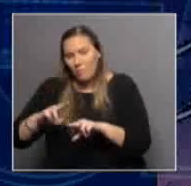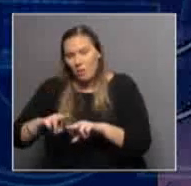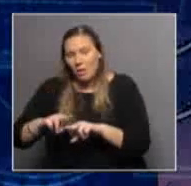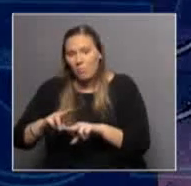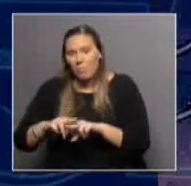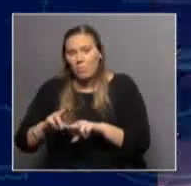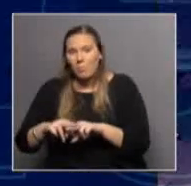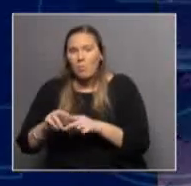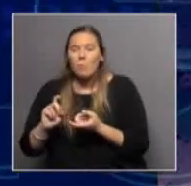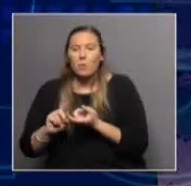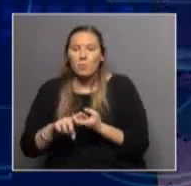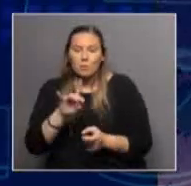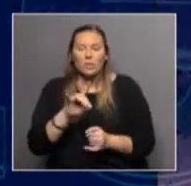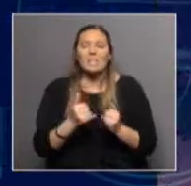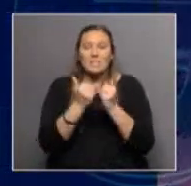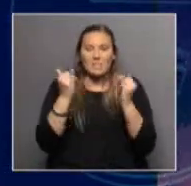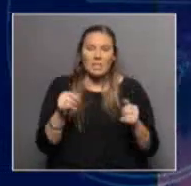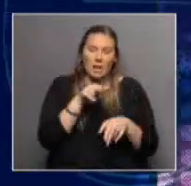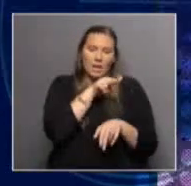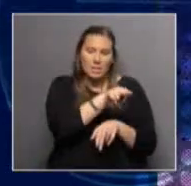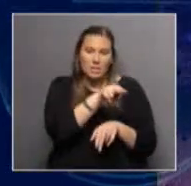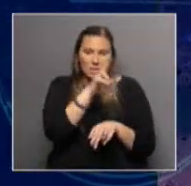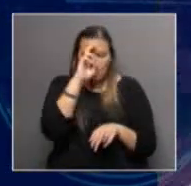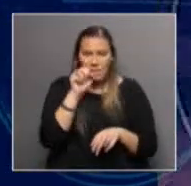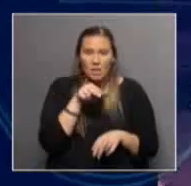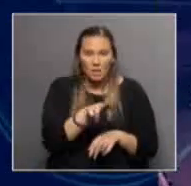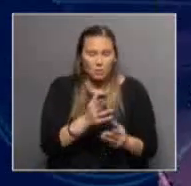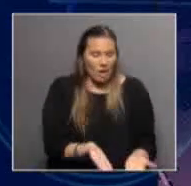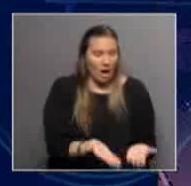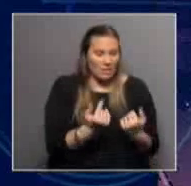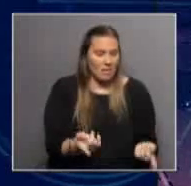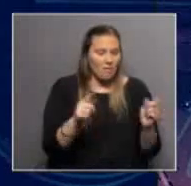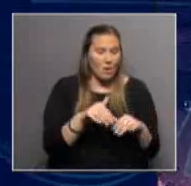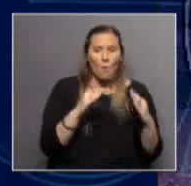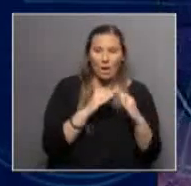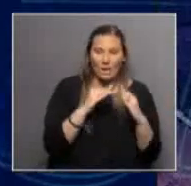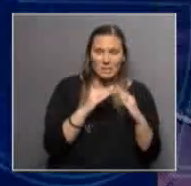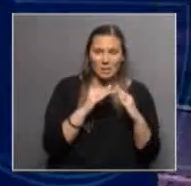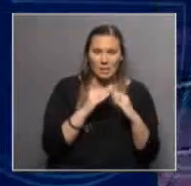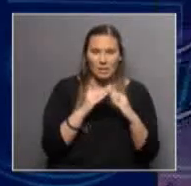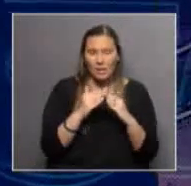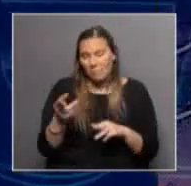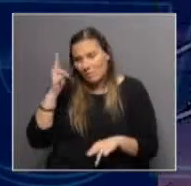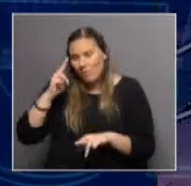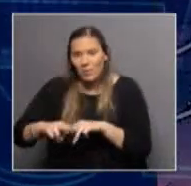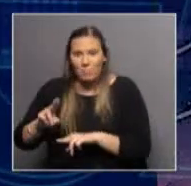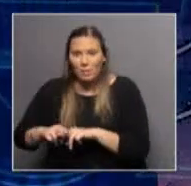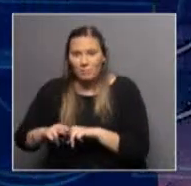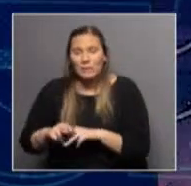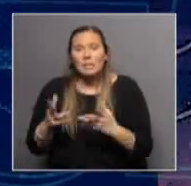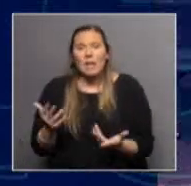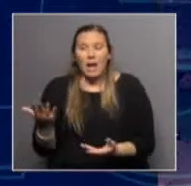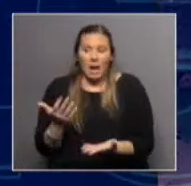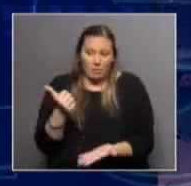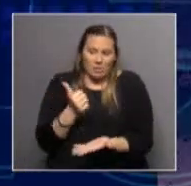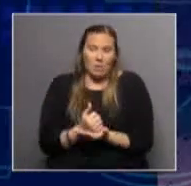días de internaciones y cuando me dieron el alta a mí, que vengo para casa, cae. Y bueno, y acá estamos